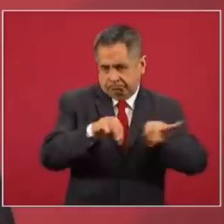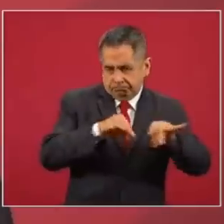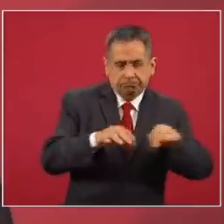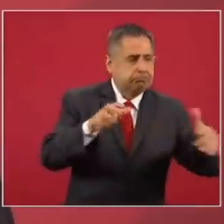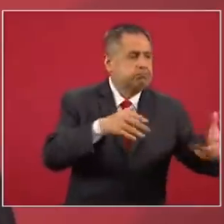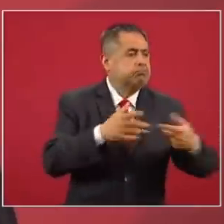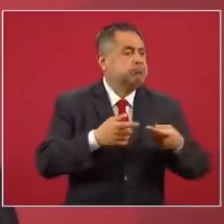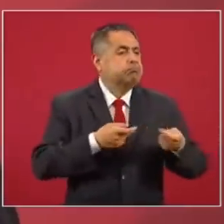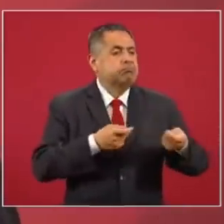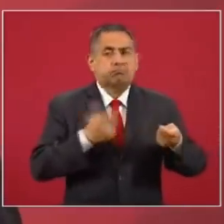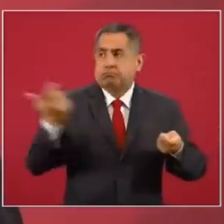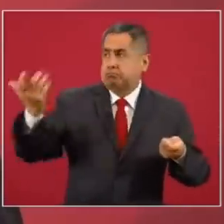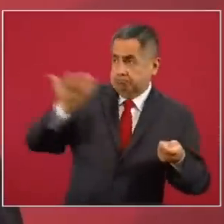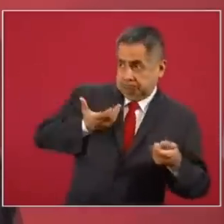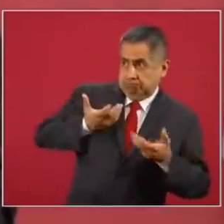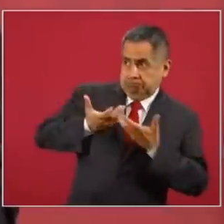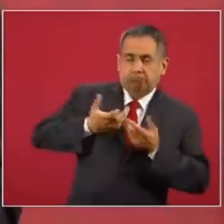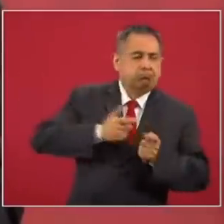que tiene